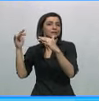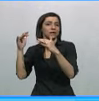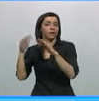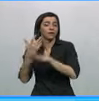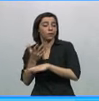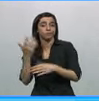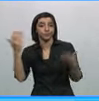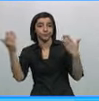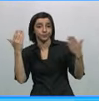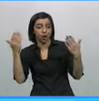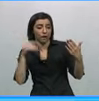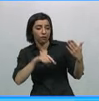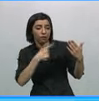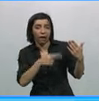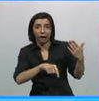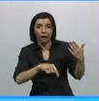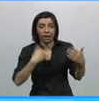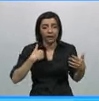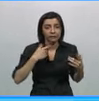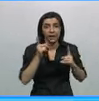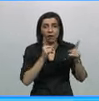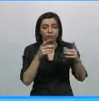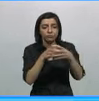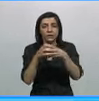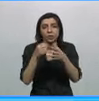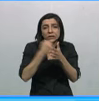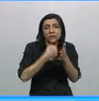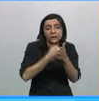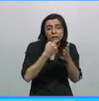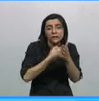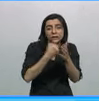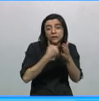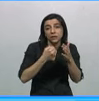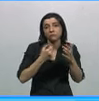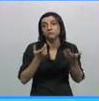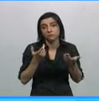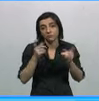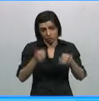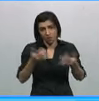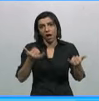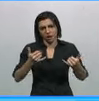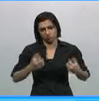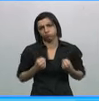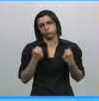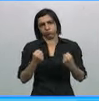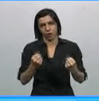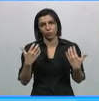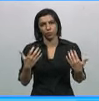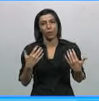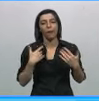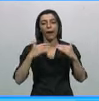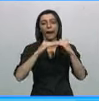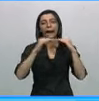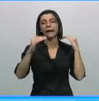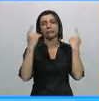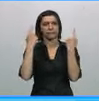están ahí, están peleando, pobre, sí. Por otras cosas, a donde se juega en la vida también, pero donde el nivel futbolístico